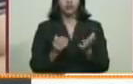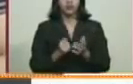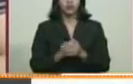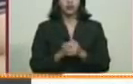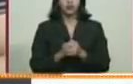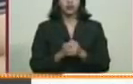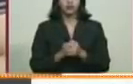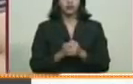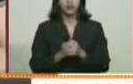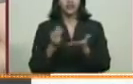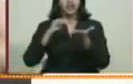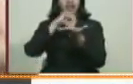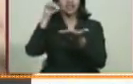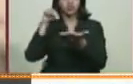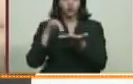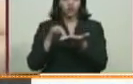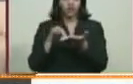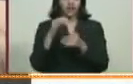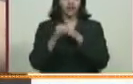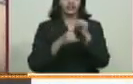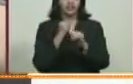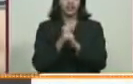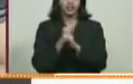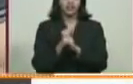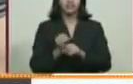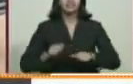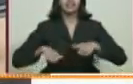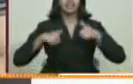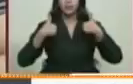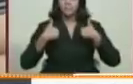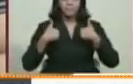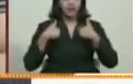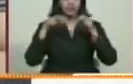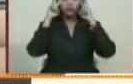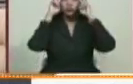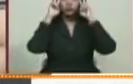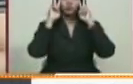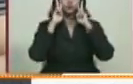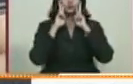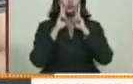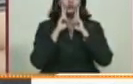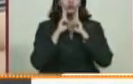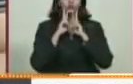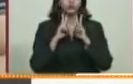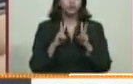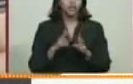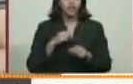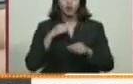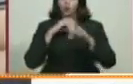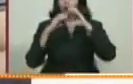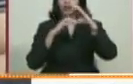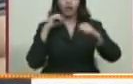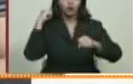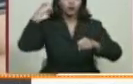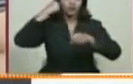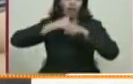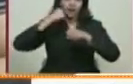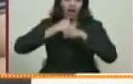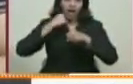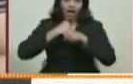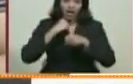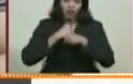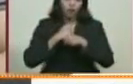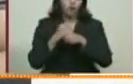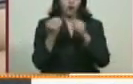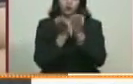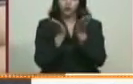nacional e internacional, y hasta el más humilde, mira, diría yo a Morín, comunicador, trabajador, estudiante, ama de